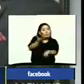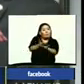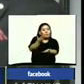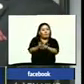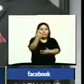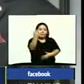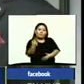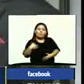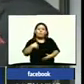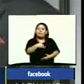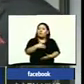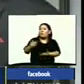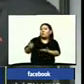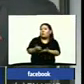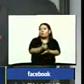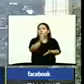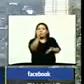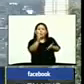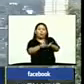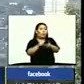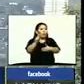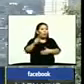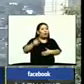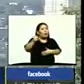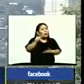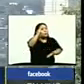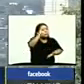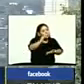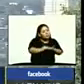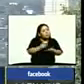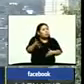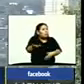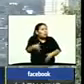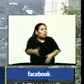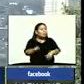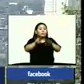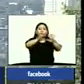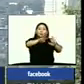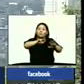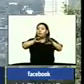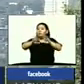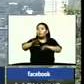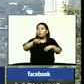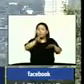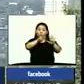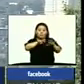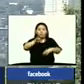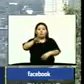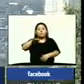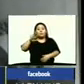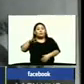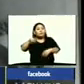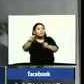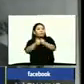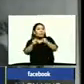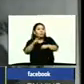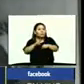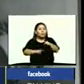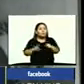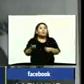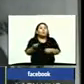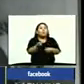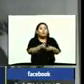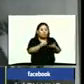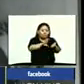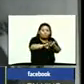Hacienda, la deuda pública se reducirá para el próximo año y ronda los 755 millones de dólares. El monto de